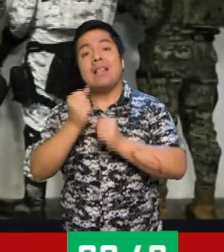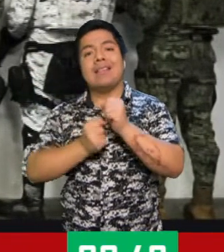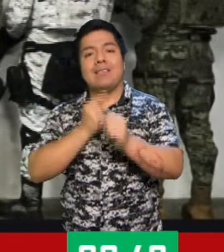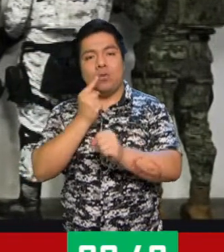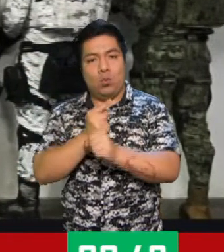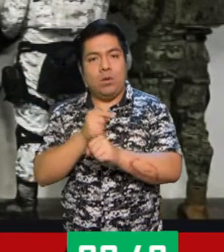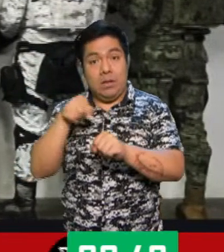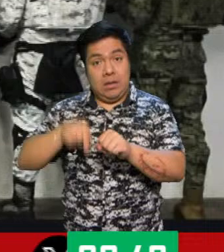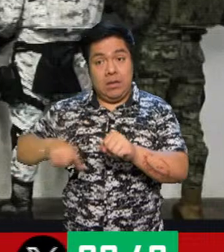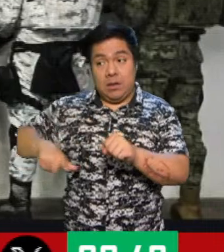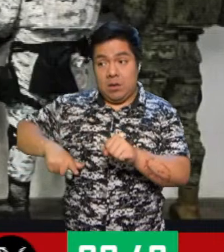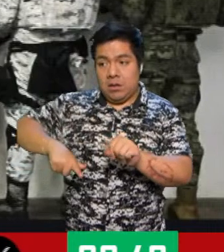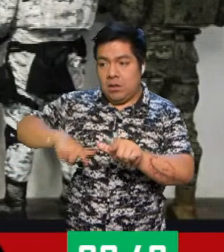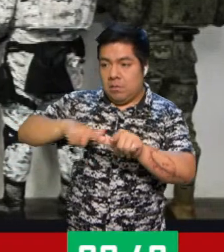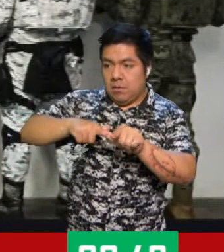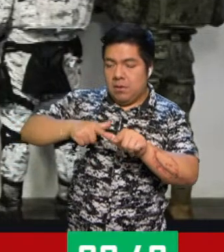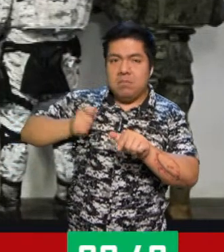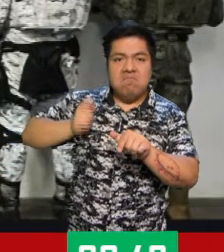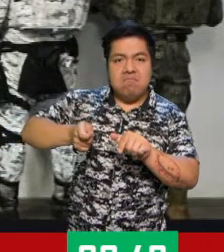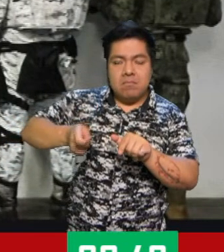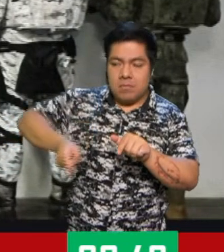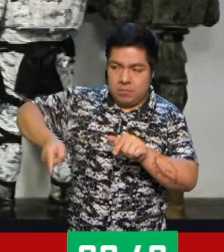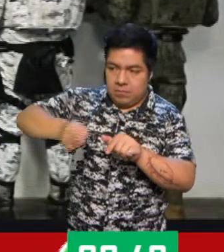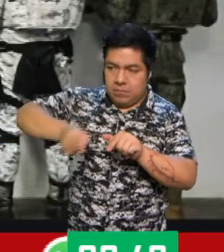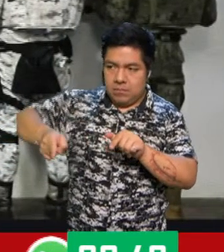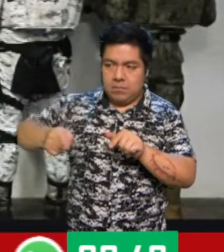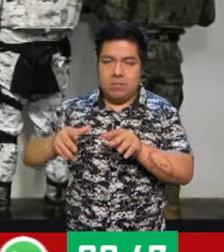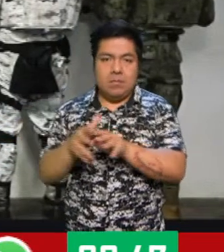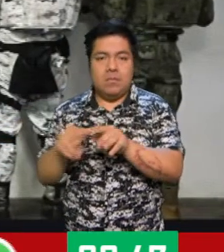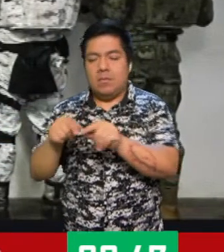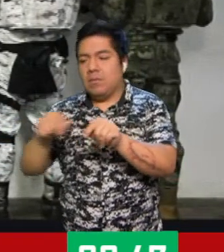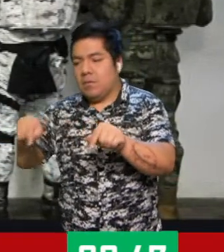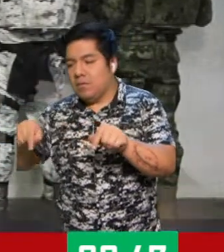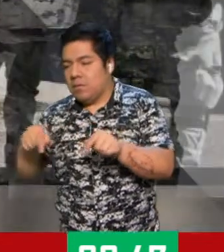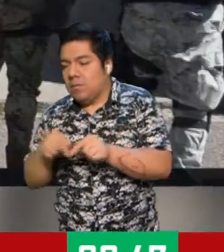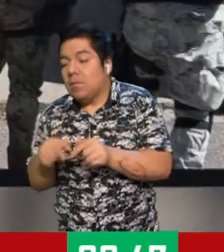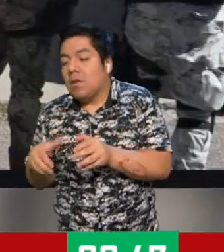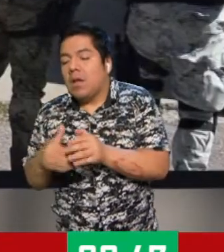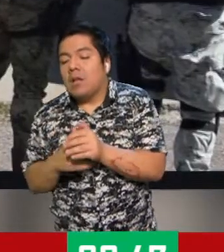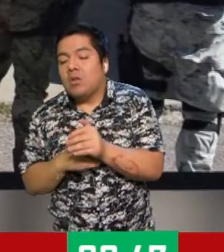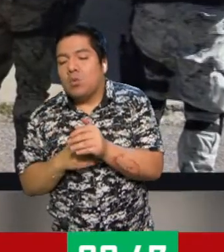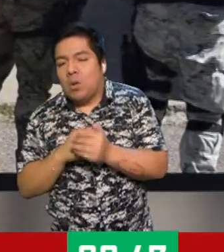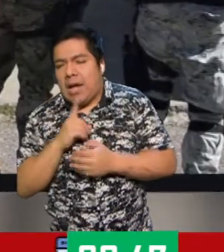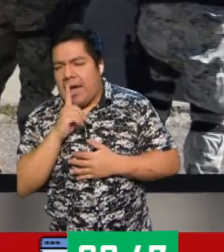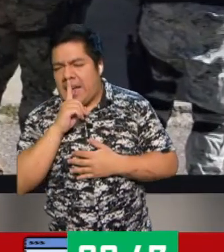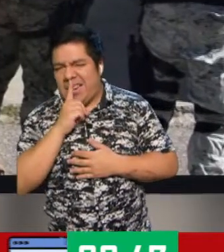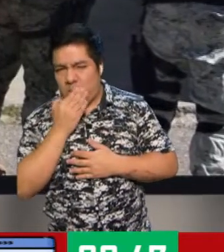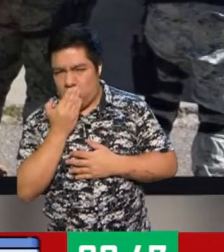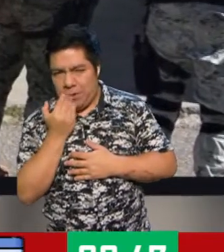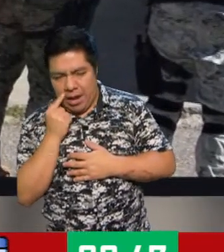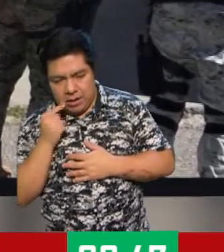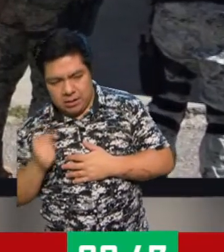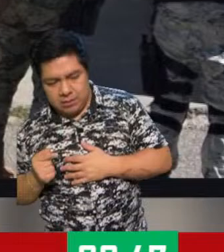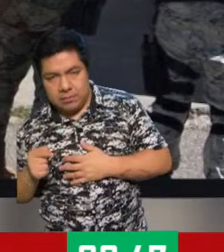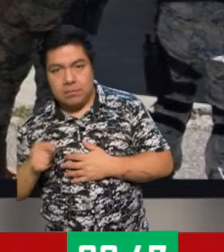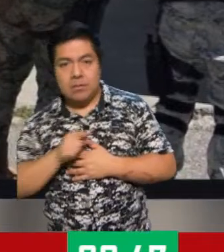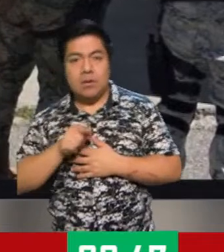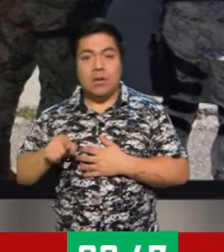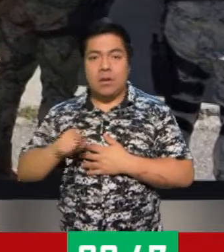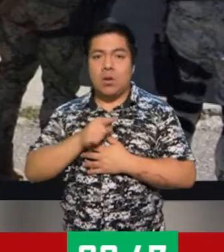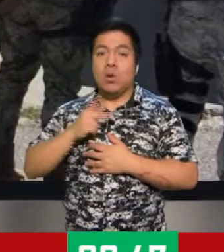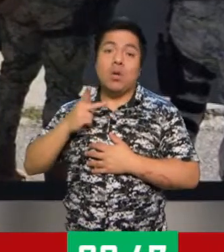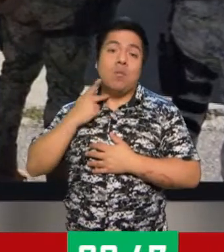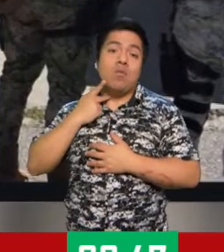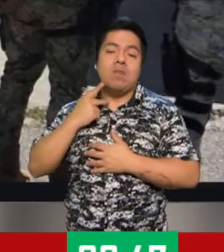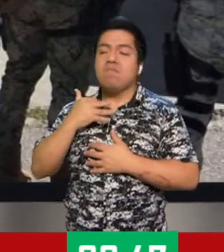en este gobierno, se terminen con estos cercos de protección y complicidad entre el poder político corrupto